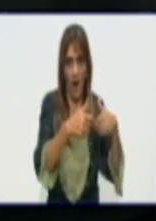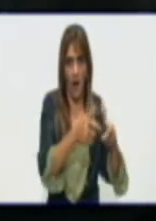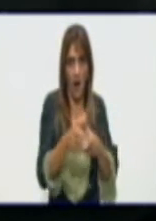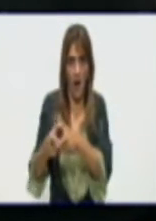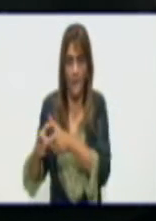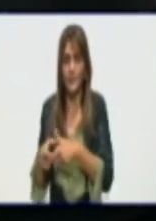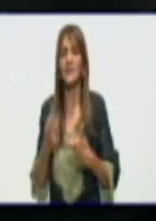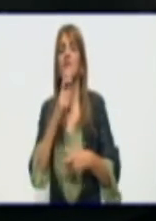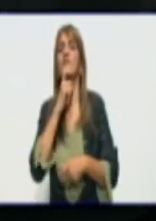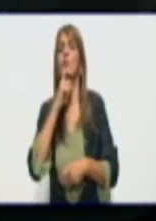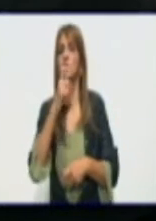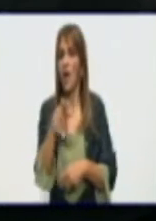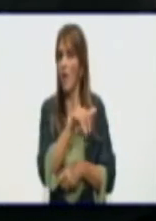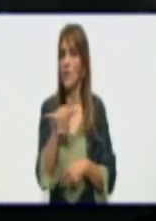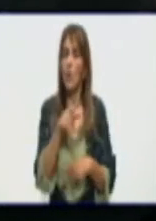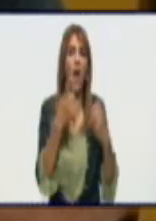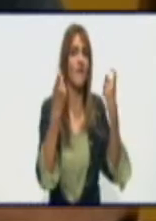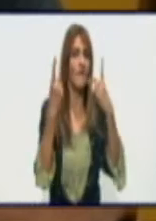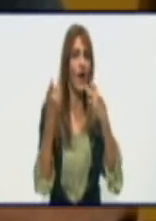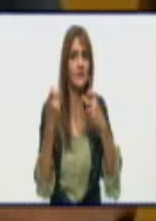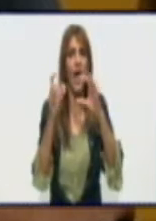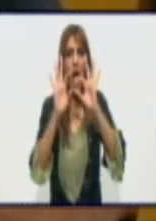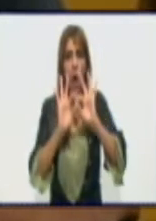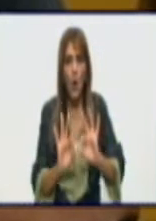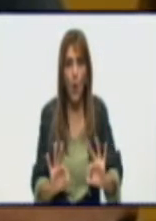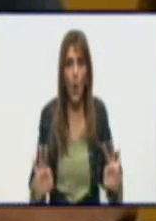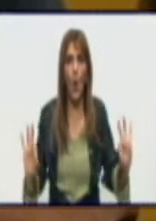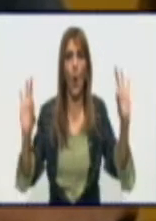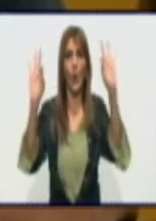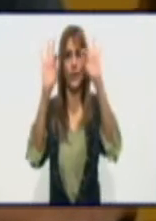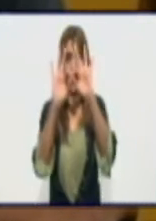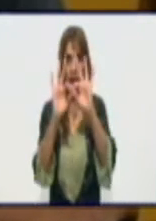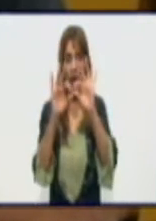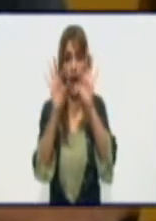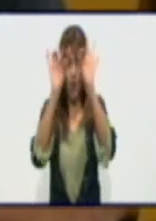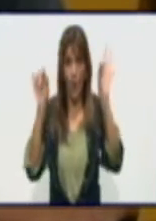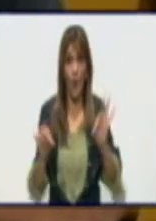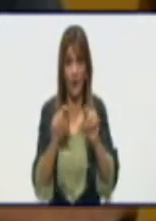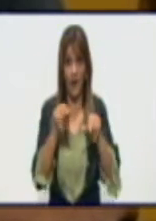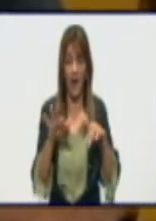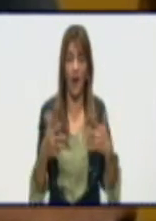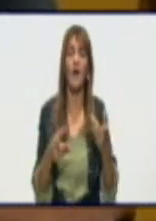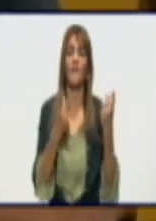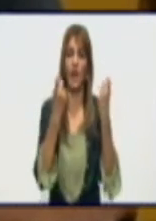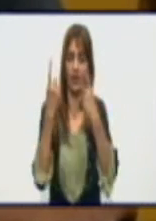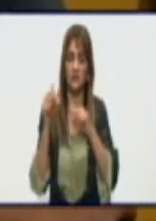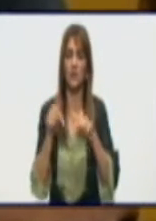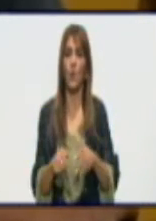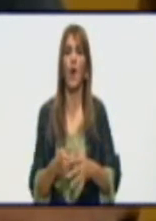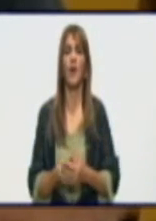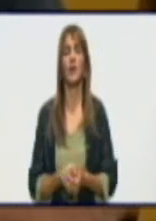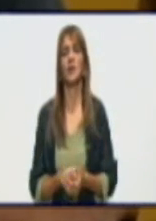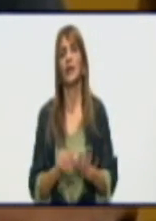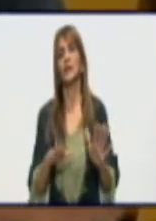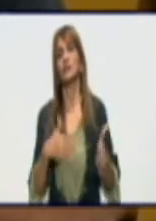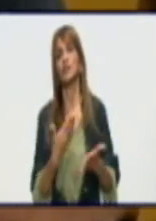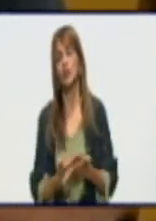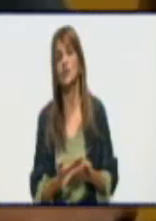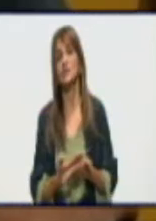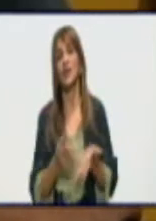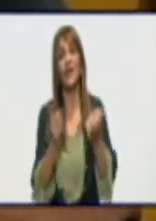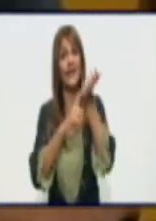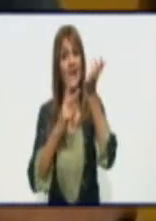tienen que... Por ejemplo, nosotros hoy tenemos una panadería, la panadería Micro 5, que está parada hace más de 15 días por resistencia. Es decir, que la resistencia que lleva ese